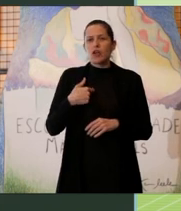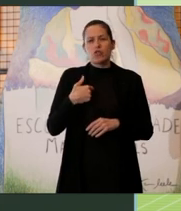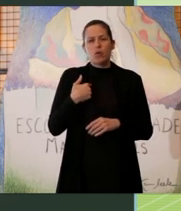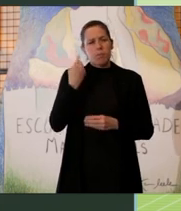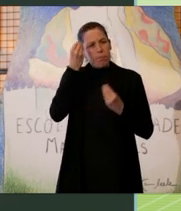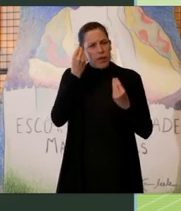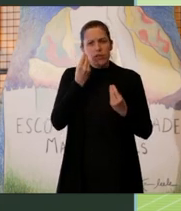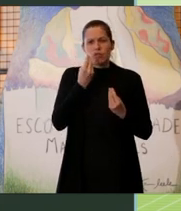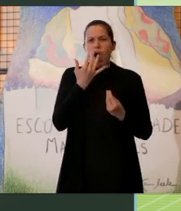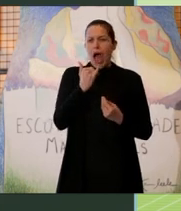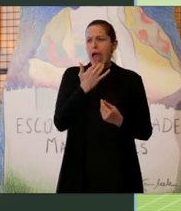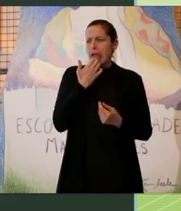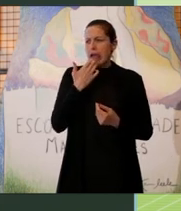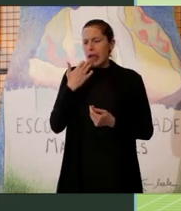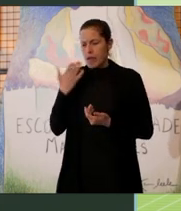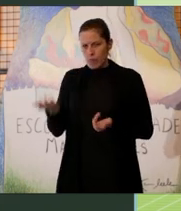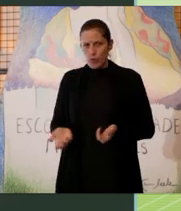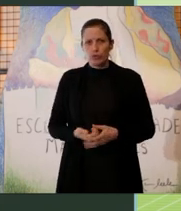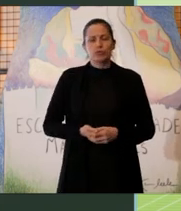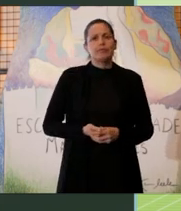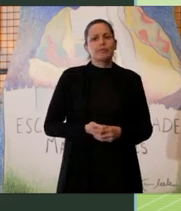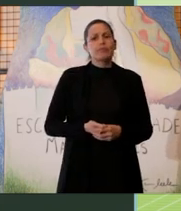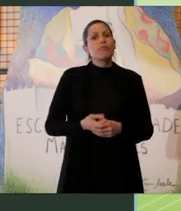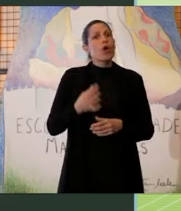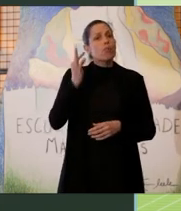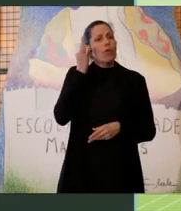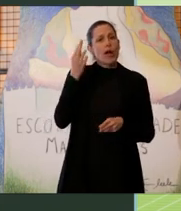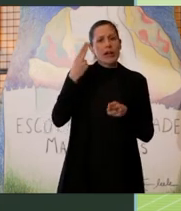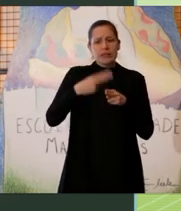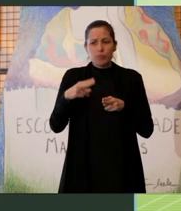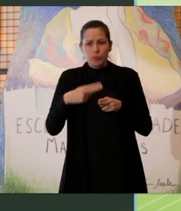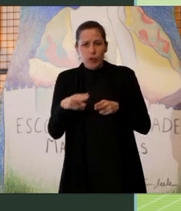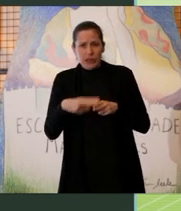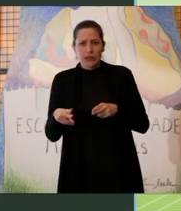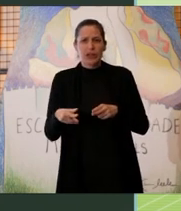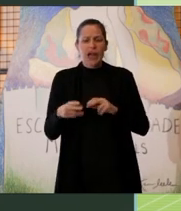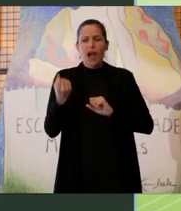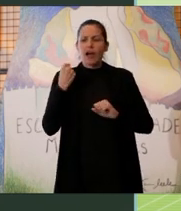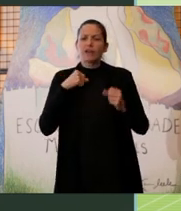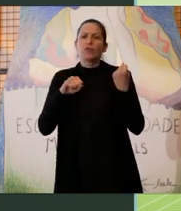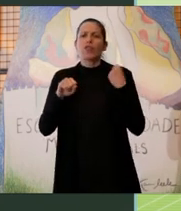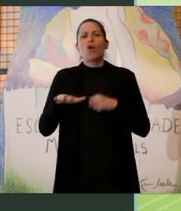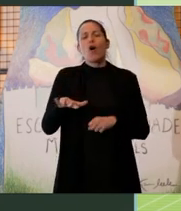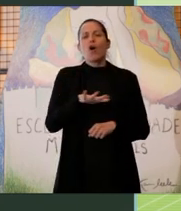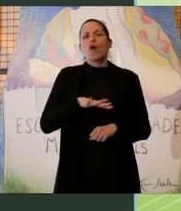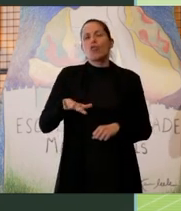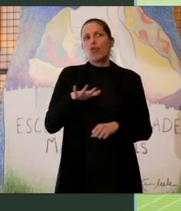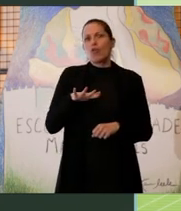Y es que dice que las mujeres políticas operan dentro de banda estrechas de comportamiento aceptable